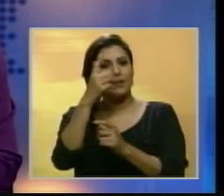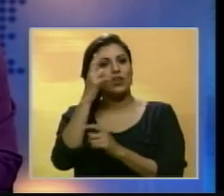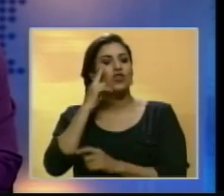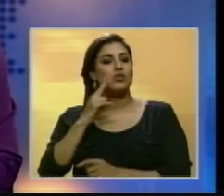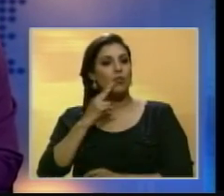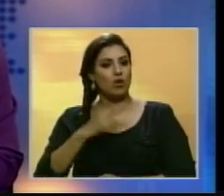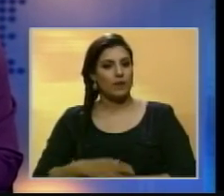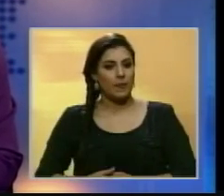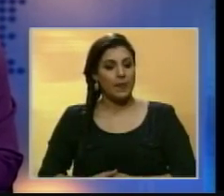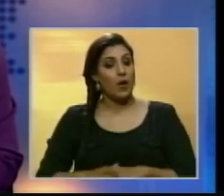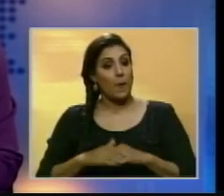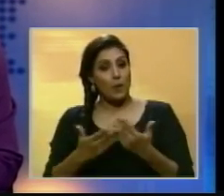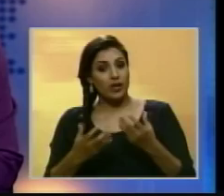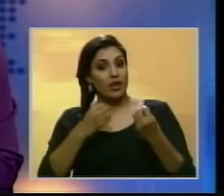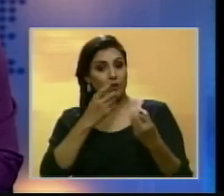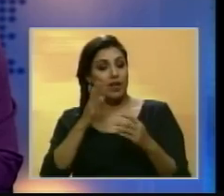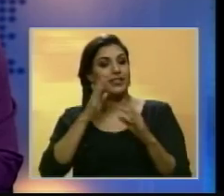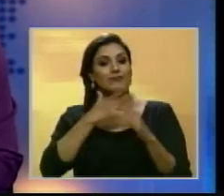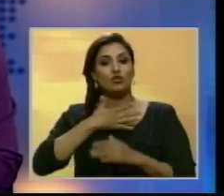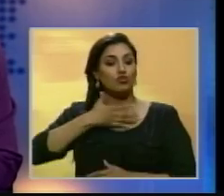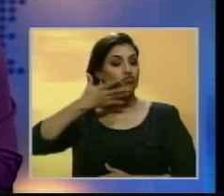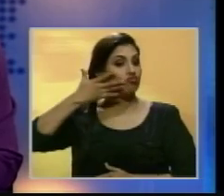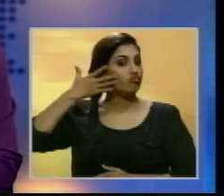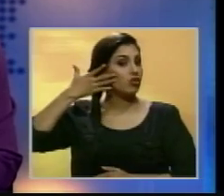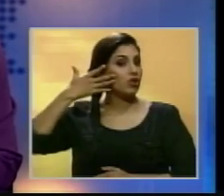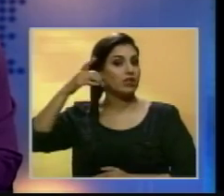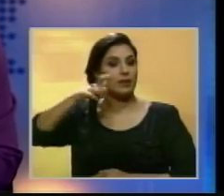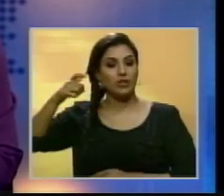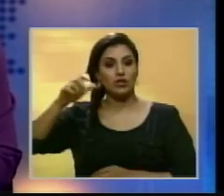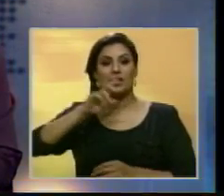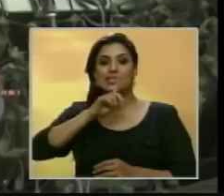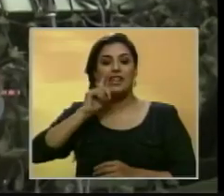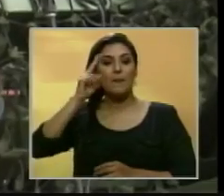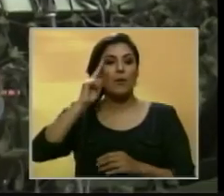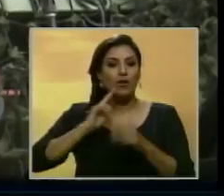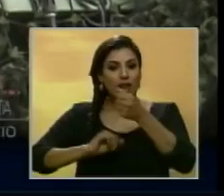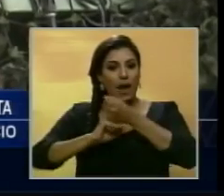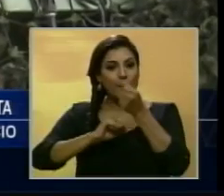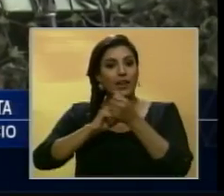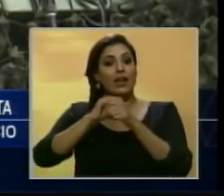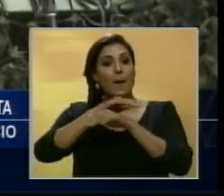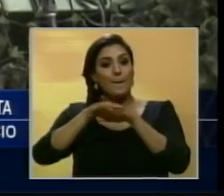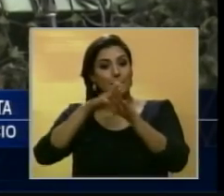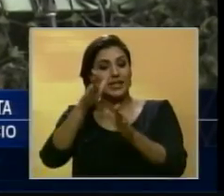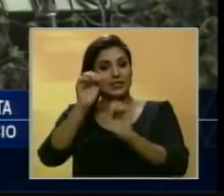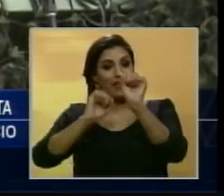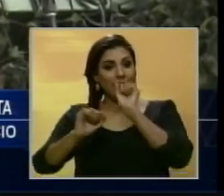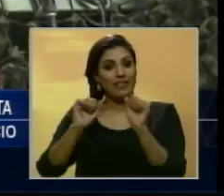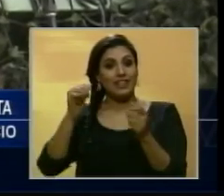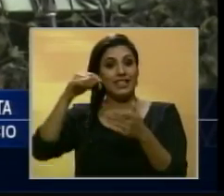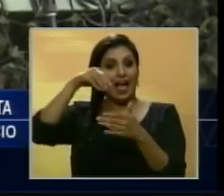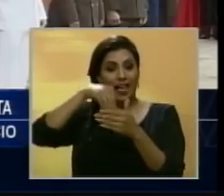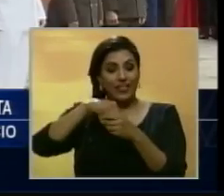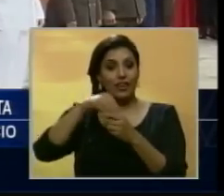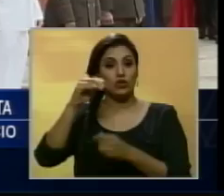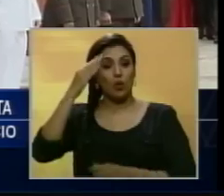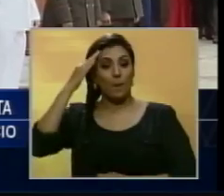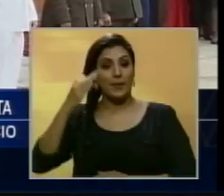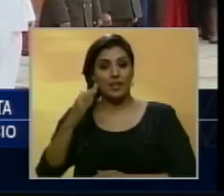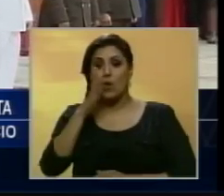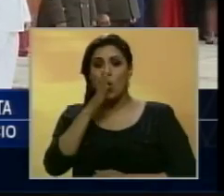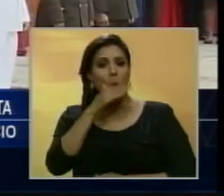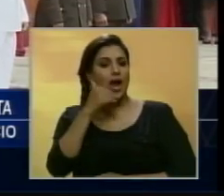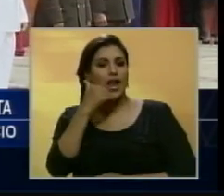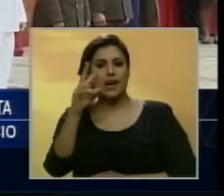libertador Simón Bolívar, por lo que están orgullosos de ser bolivarianos. A juicio del ministro de la Defensa, dentro del seno de la Fuerza Armada no